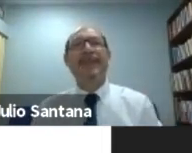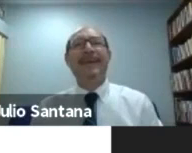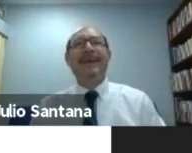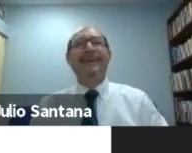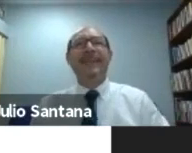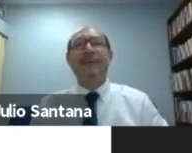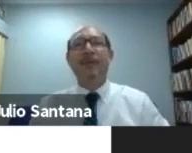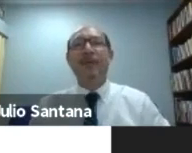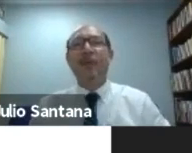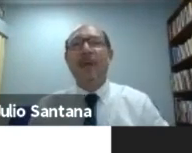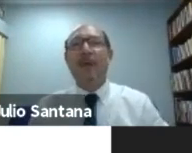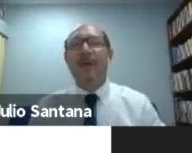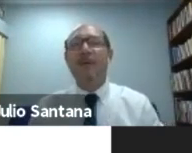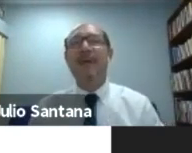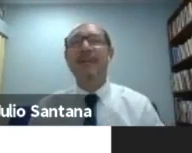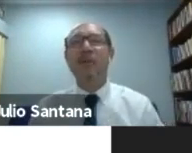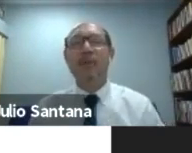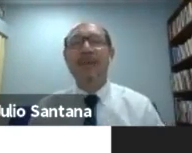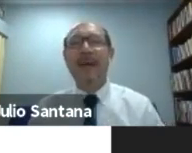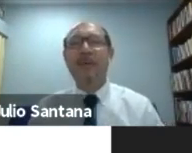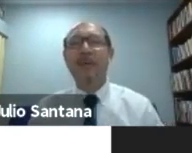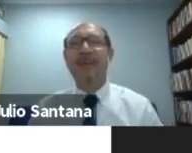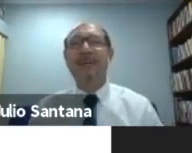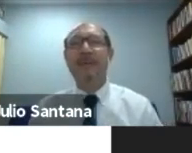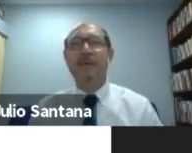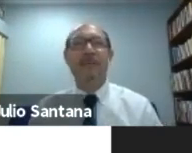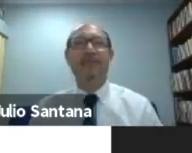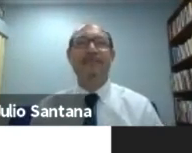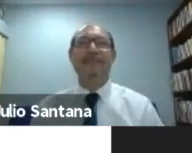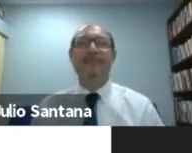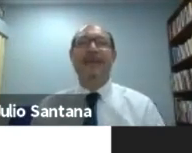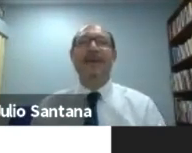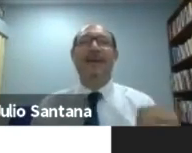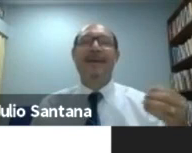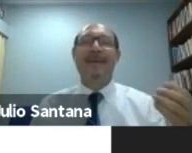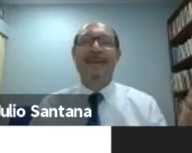Por otra parte, Simpson y colaboradores, en un artículo publicado en el 2005,